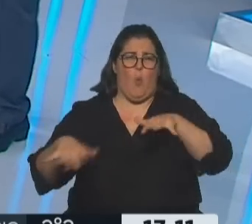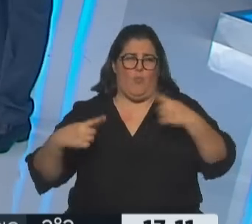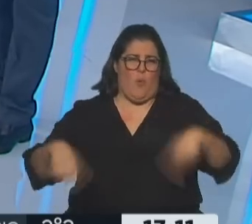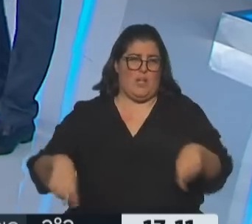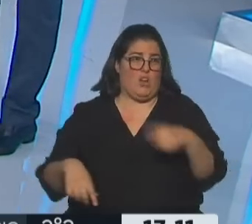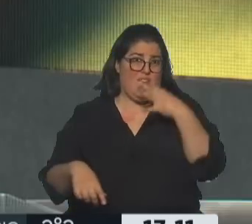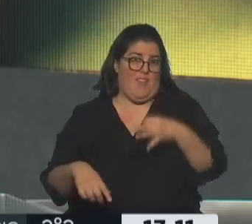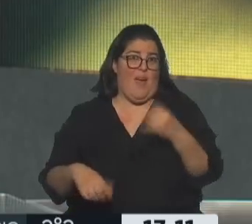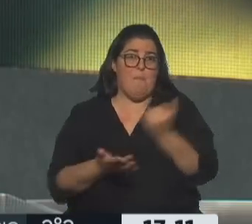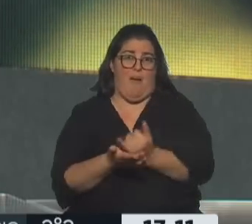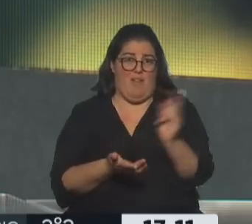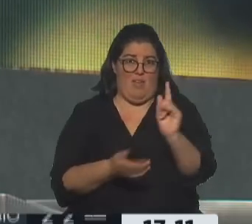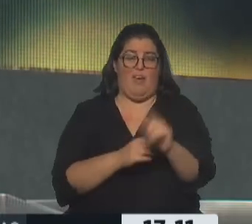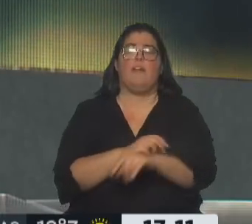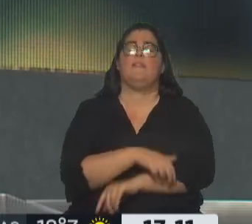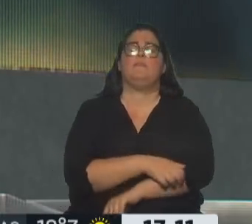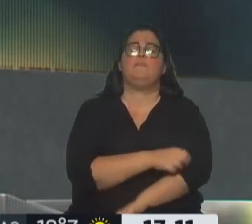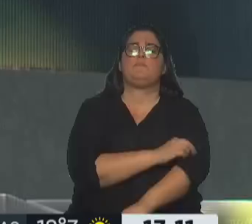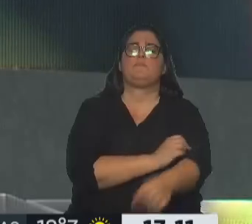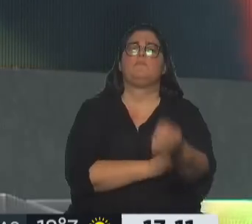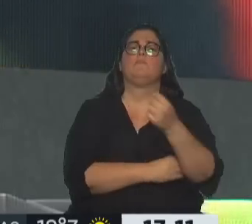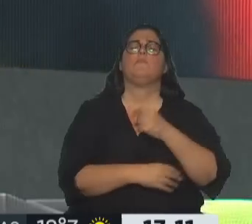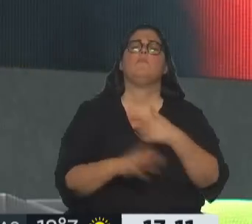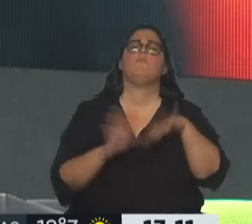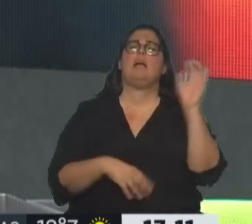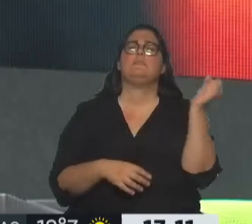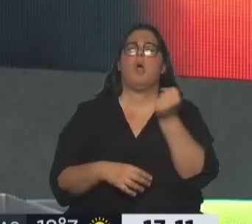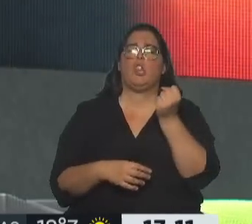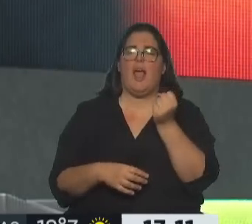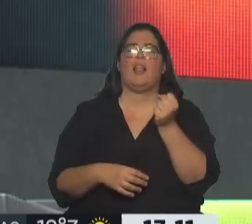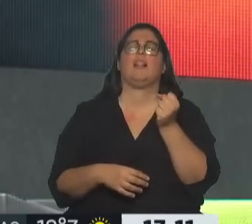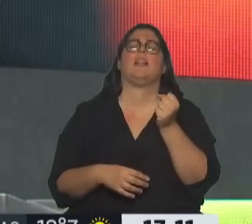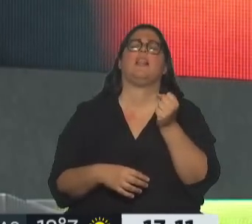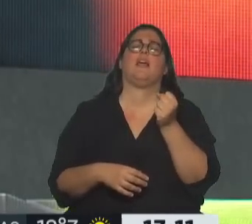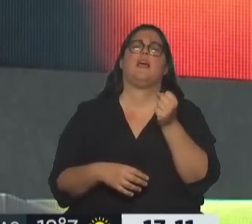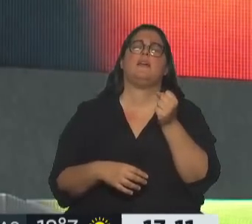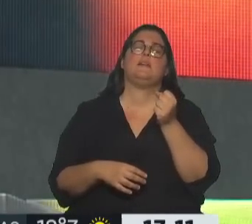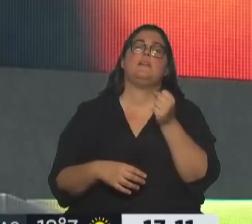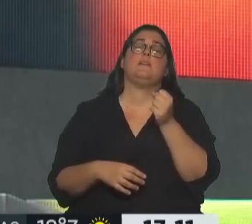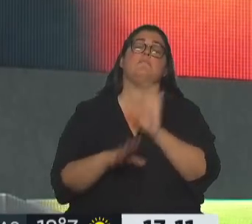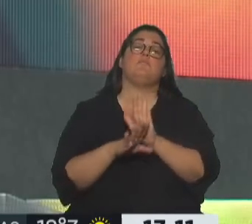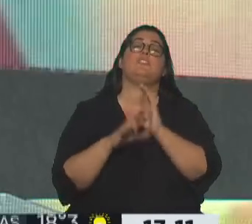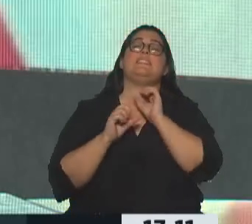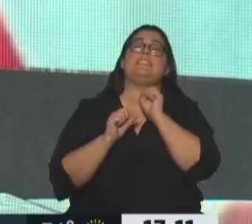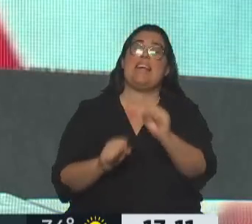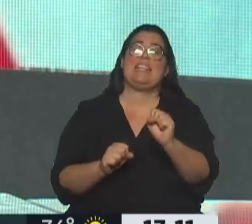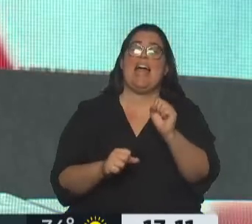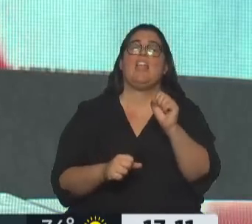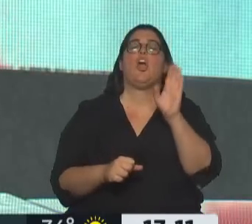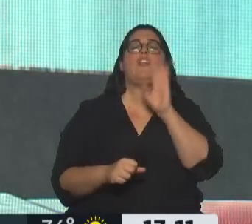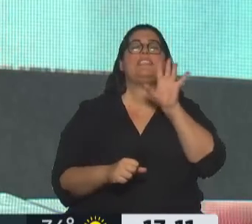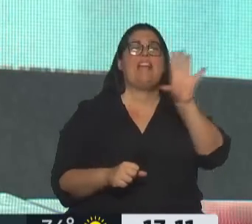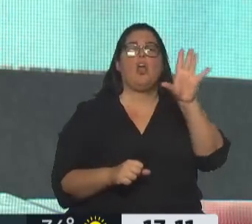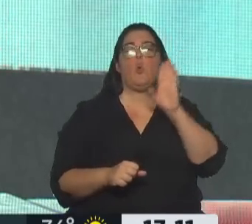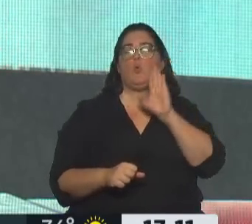¿eh? No, sobre todo por me parece el dato más importante, que es que Antony Blinken, el secretario de Estado